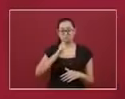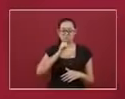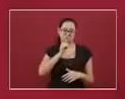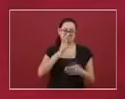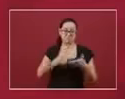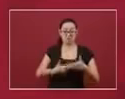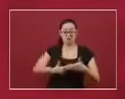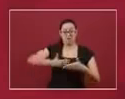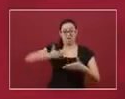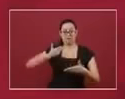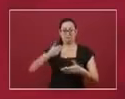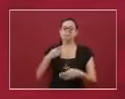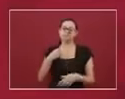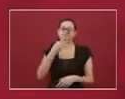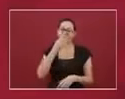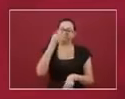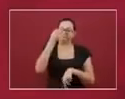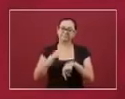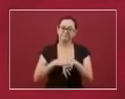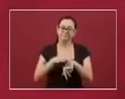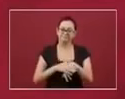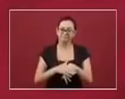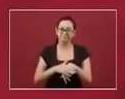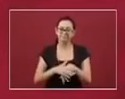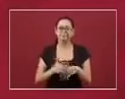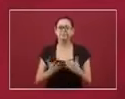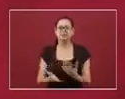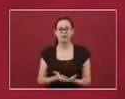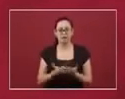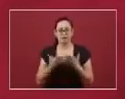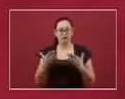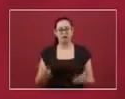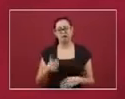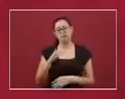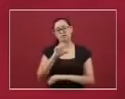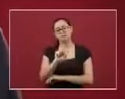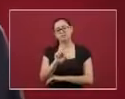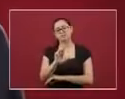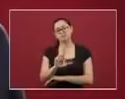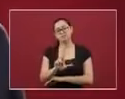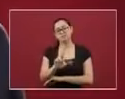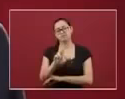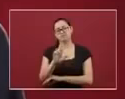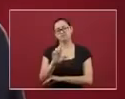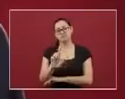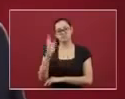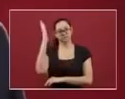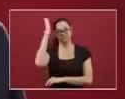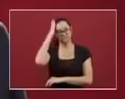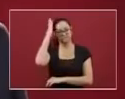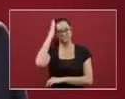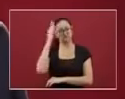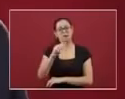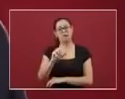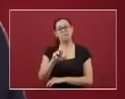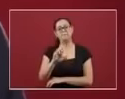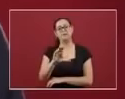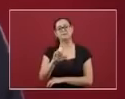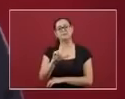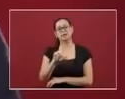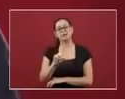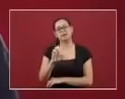y hoy el secretario de relaciones exteriores marcelo ebrad va